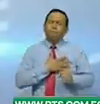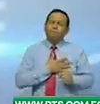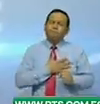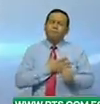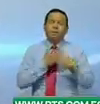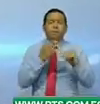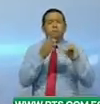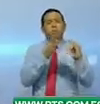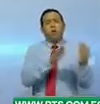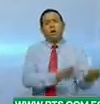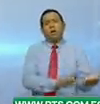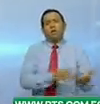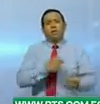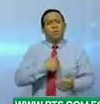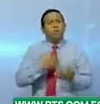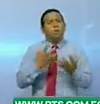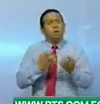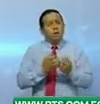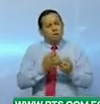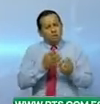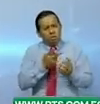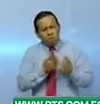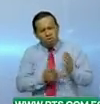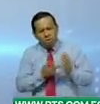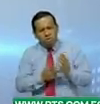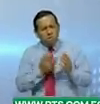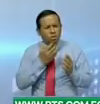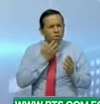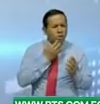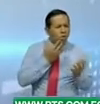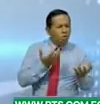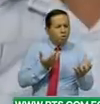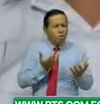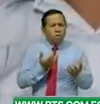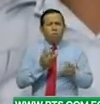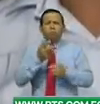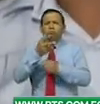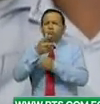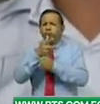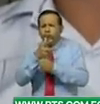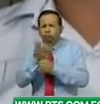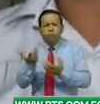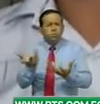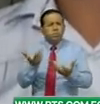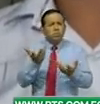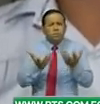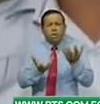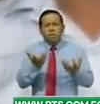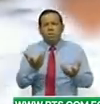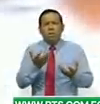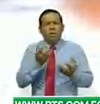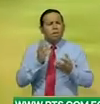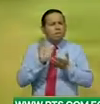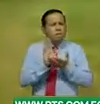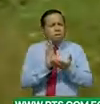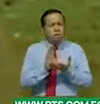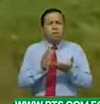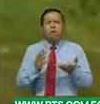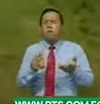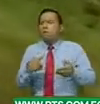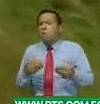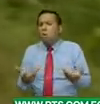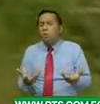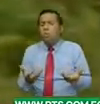saber qué pasó, o sea, qué pasó más allá. Entiendo que hay cámaras, entiendo que hay, tiene que haber testigos. El cuerpo